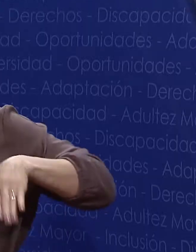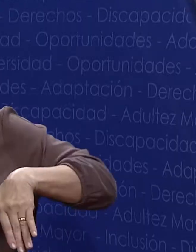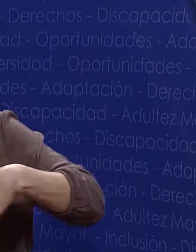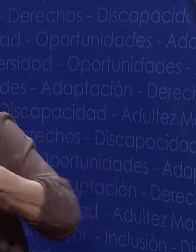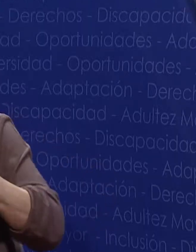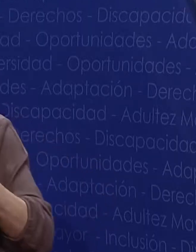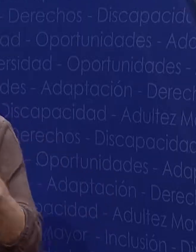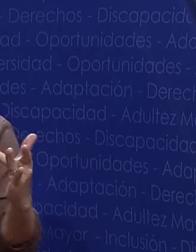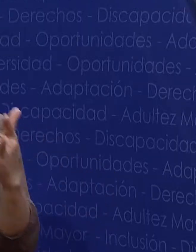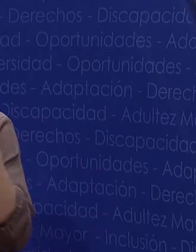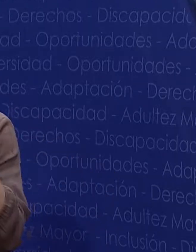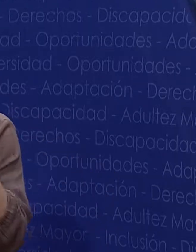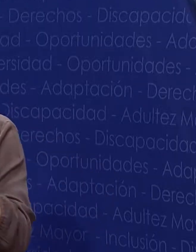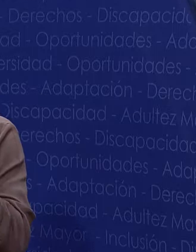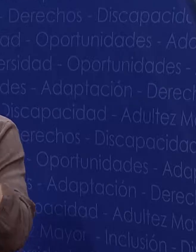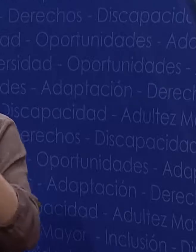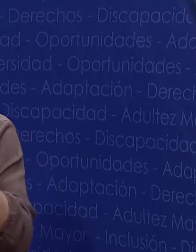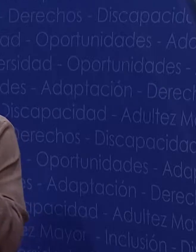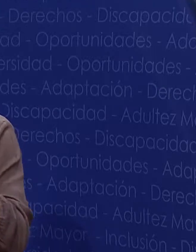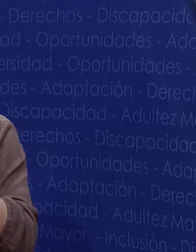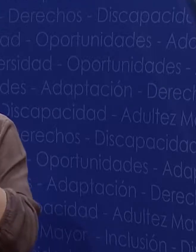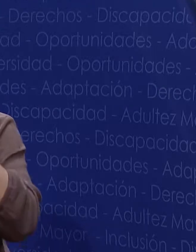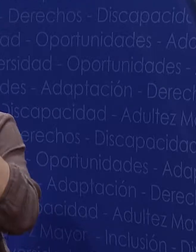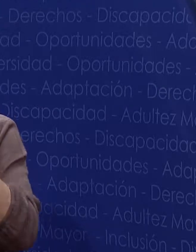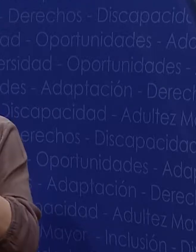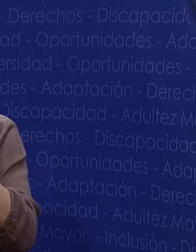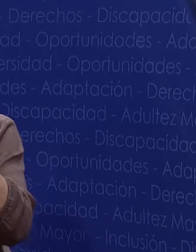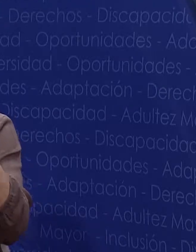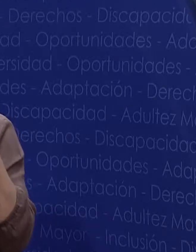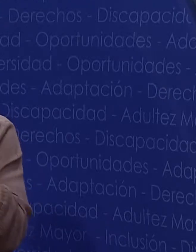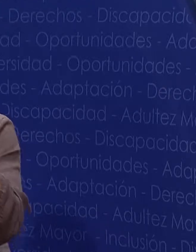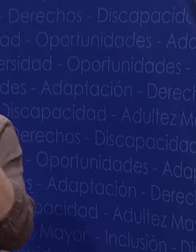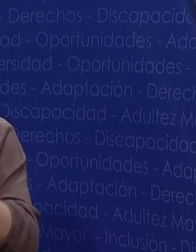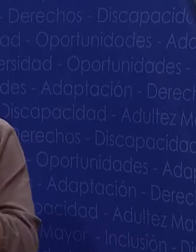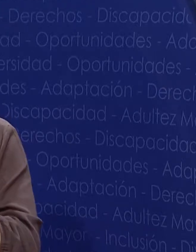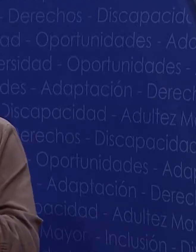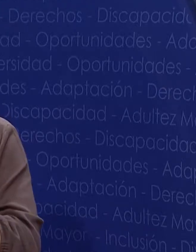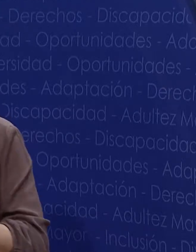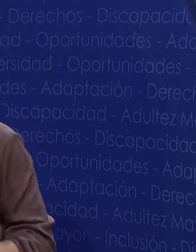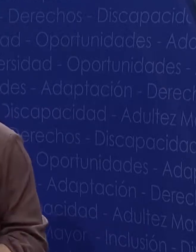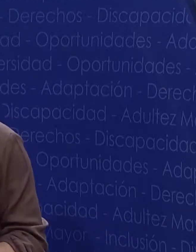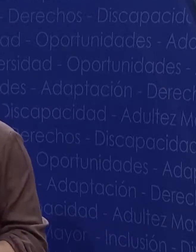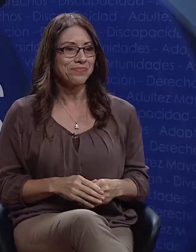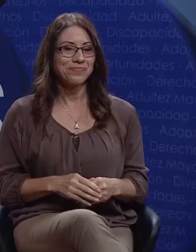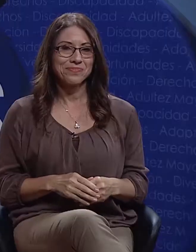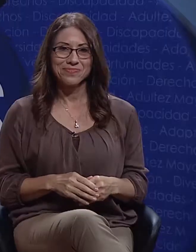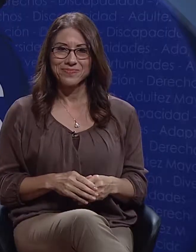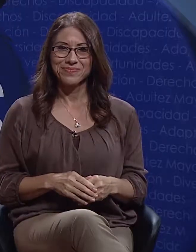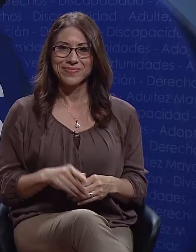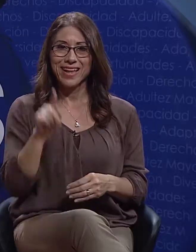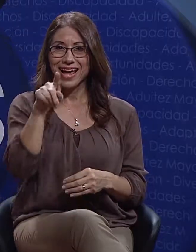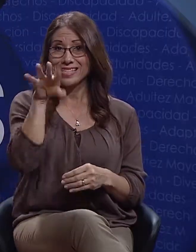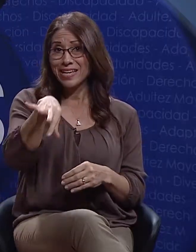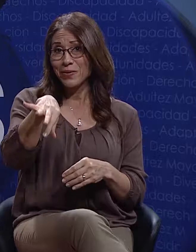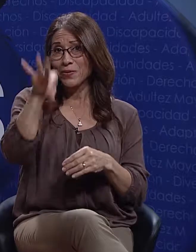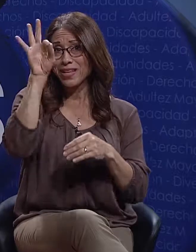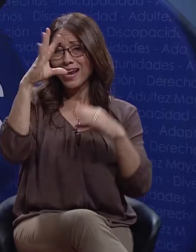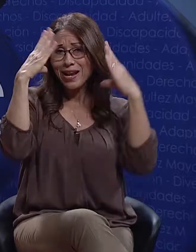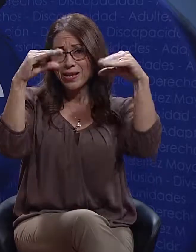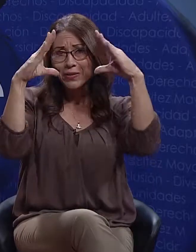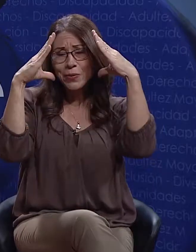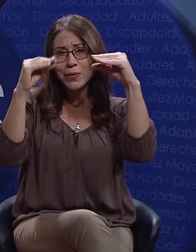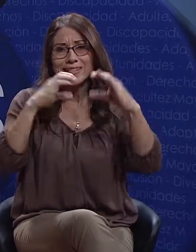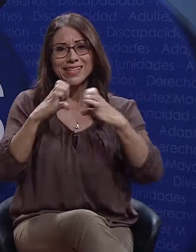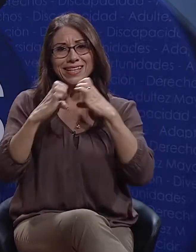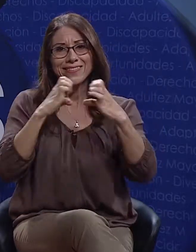Si aún no lo ha hecho, visite nuestro canal en YouTube, donde nos encuentra como Nexos Canal 15. Allí encontrará las notas